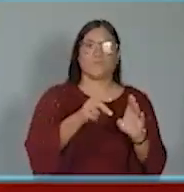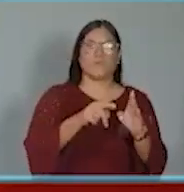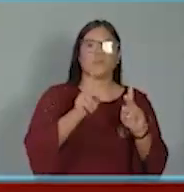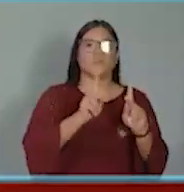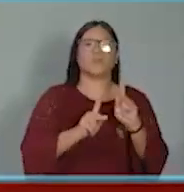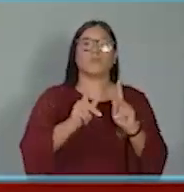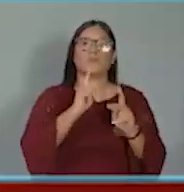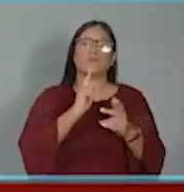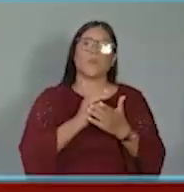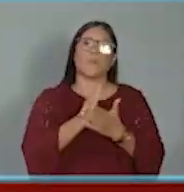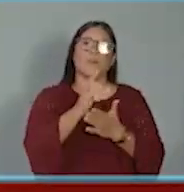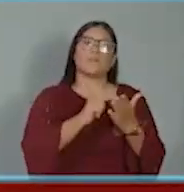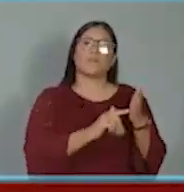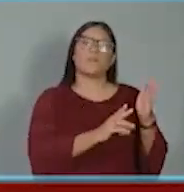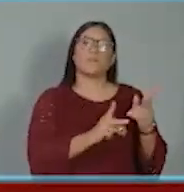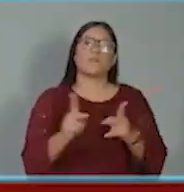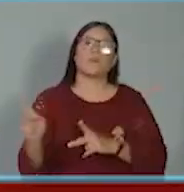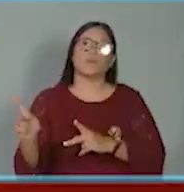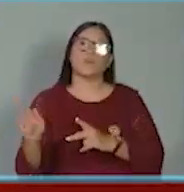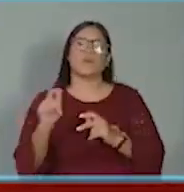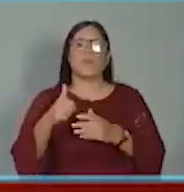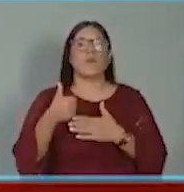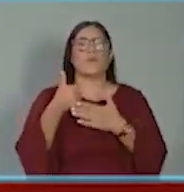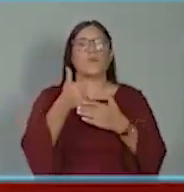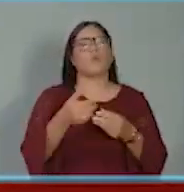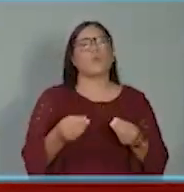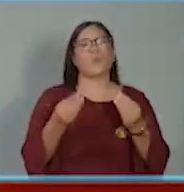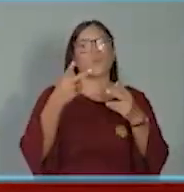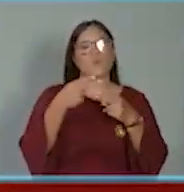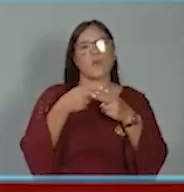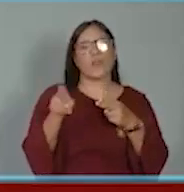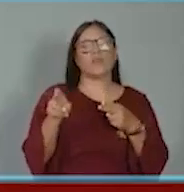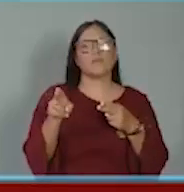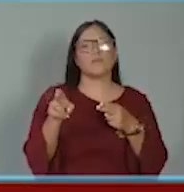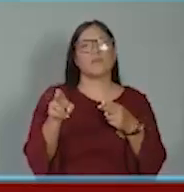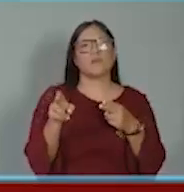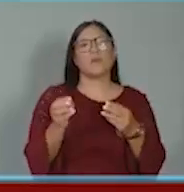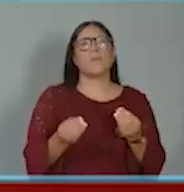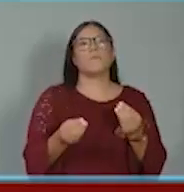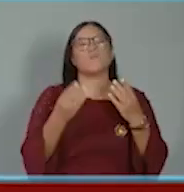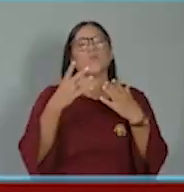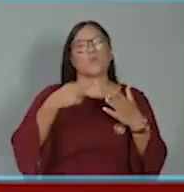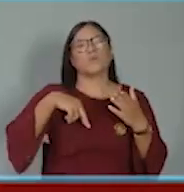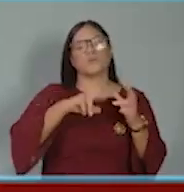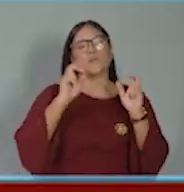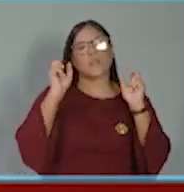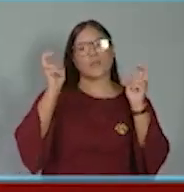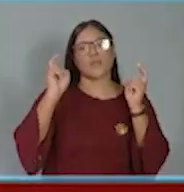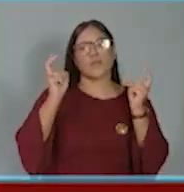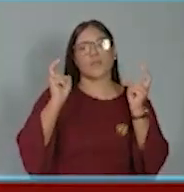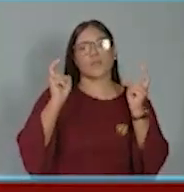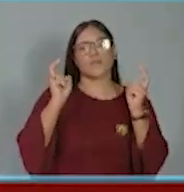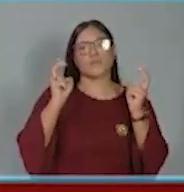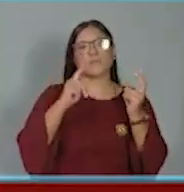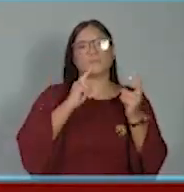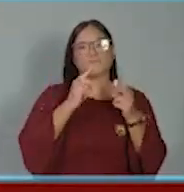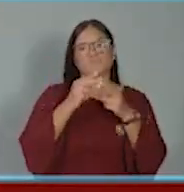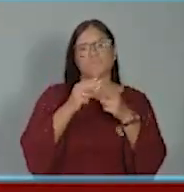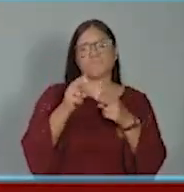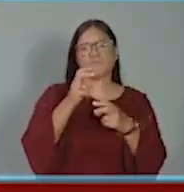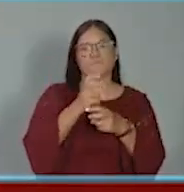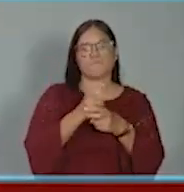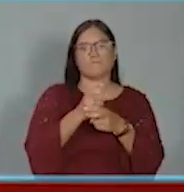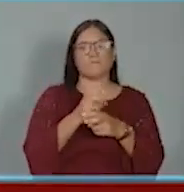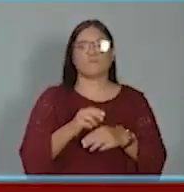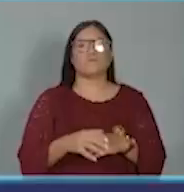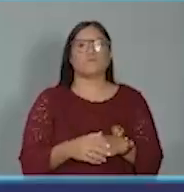entonces eran parte de este proceso y eso ayudó mucho entonces a agilizar muchos muchos de los temas que eran un desafío en este